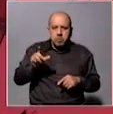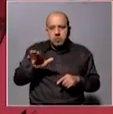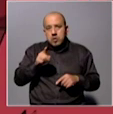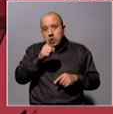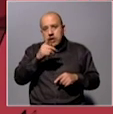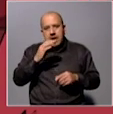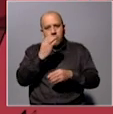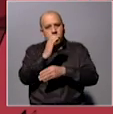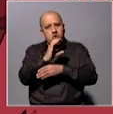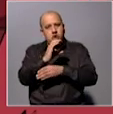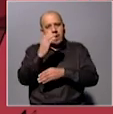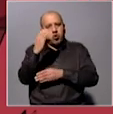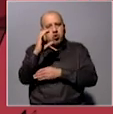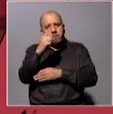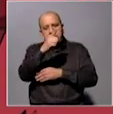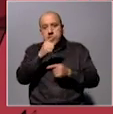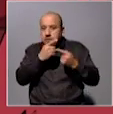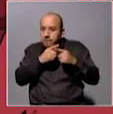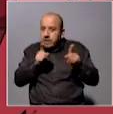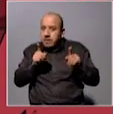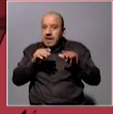Colombia diferentes entre ellos según los